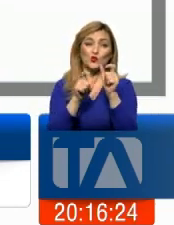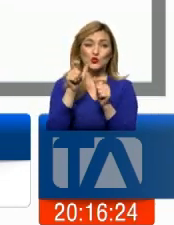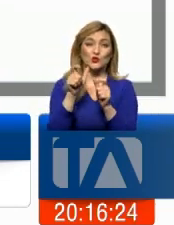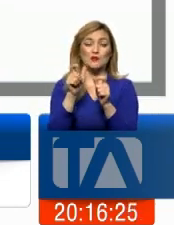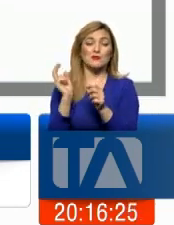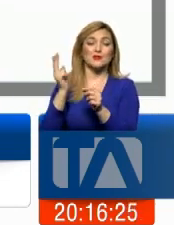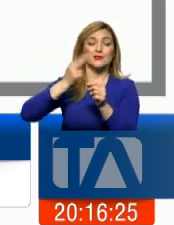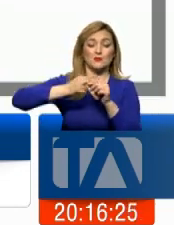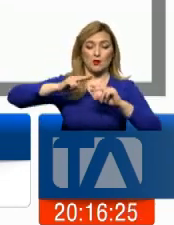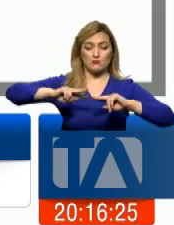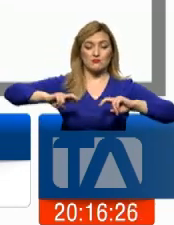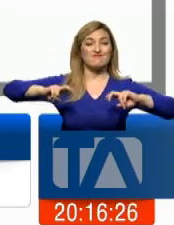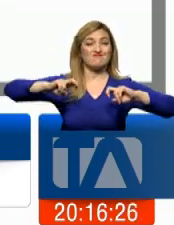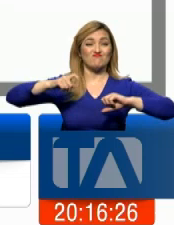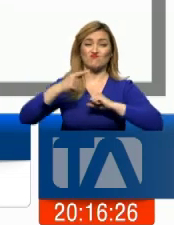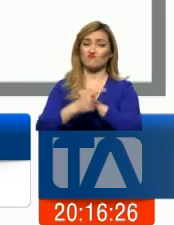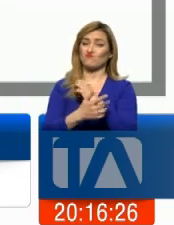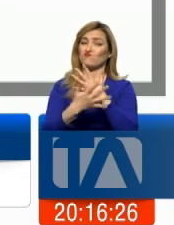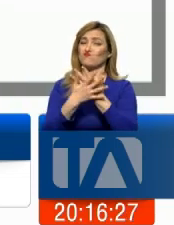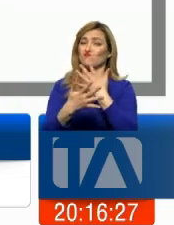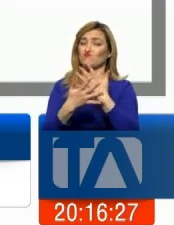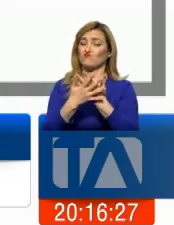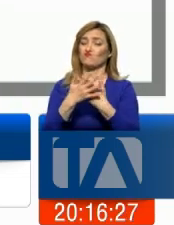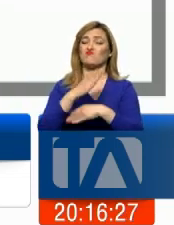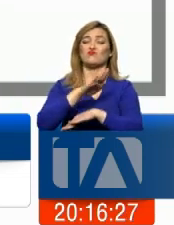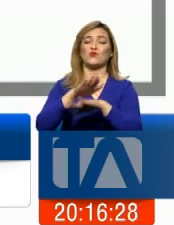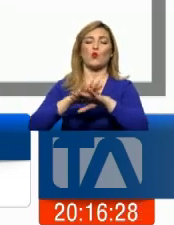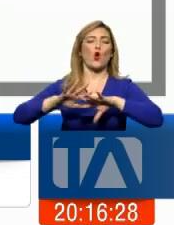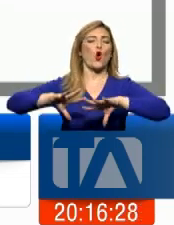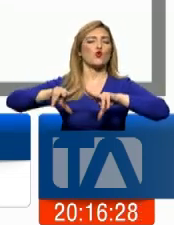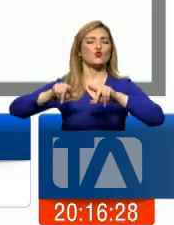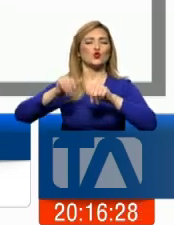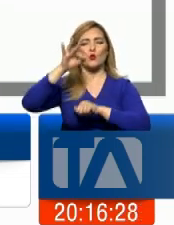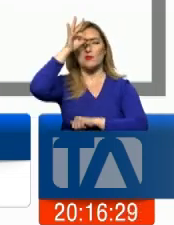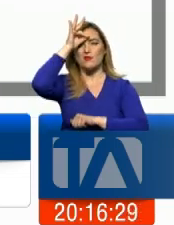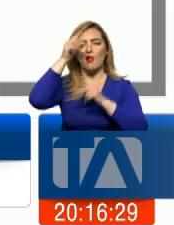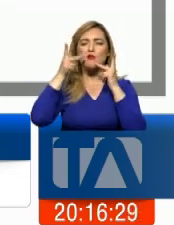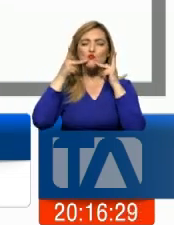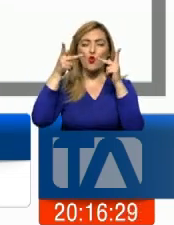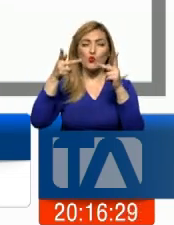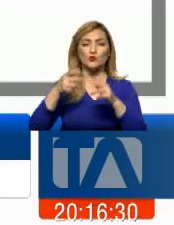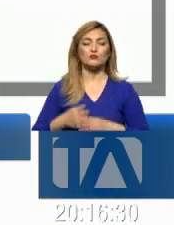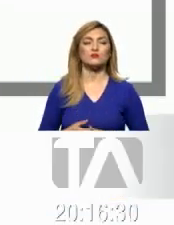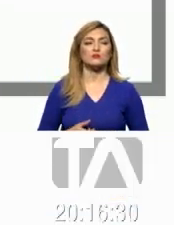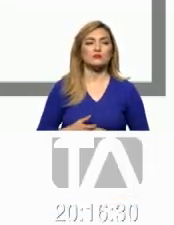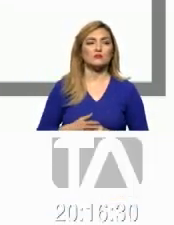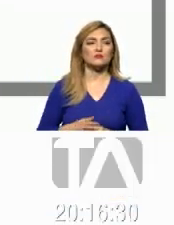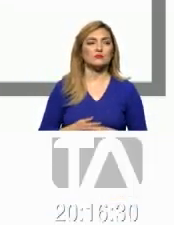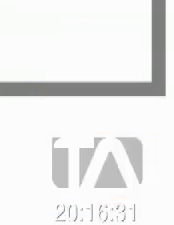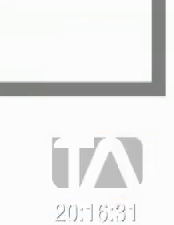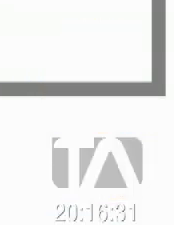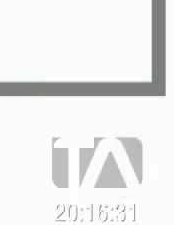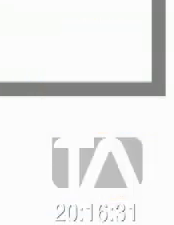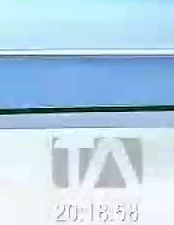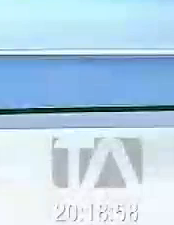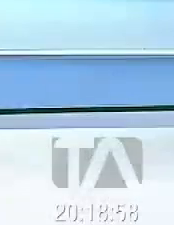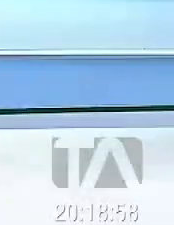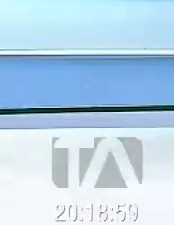relacionadas a la investigación penal a proveedores y directivos de hospitales públicos. Joana Ramos, 24 horas.